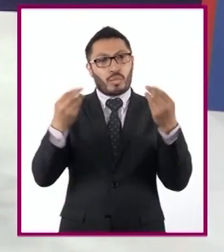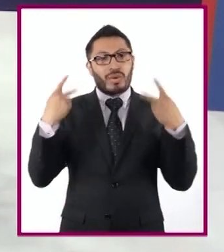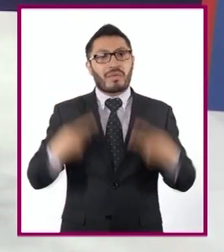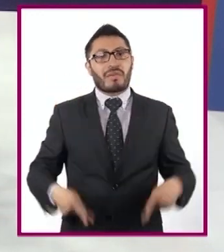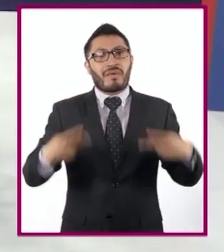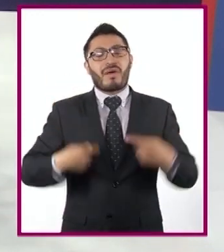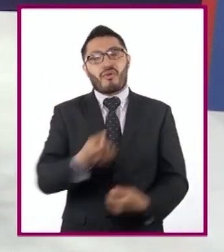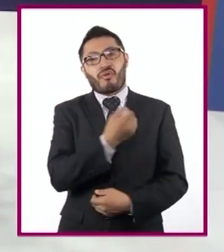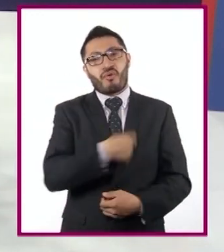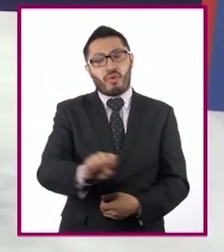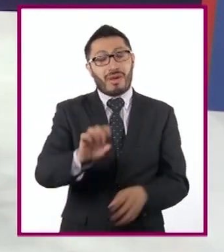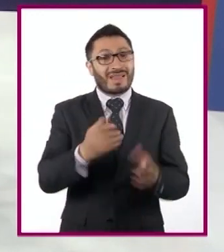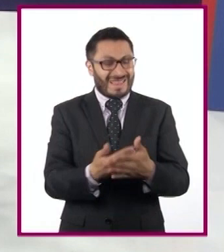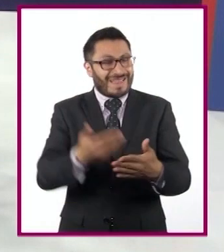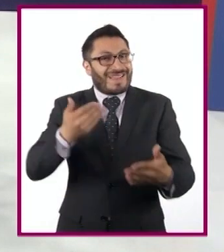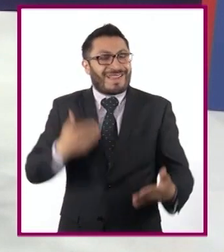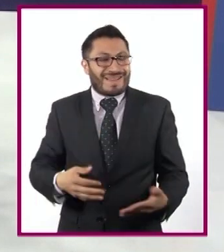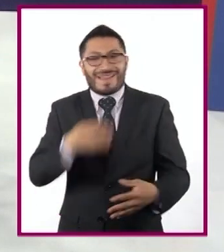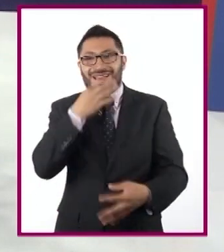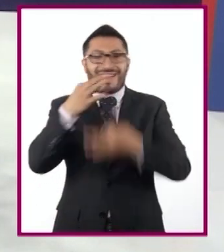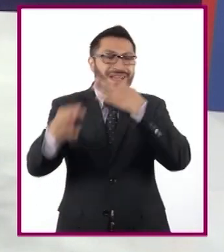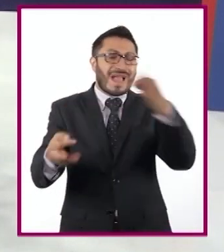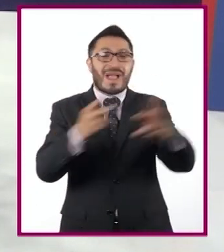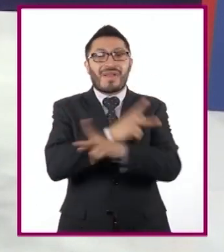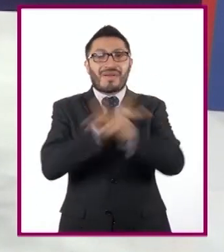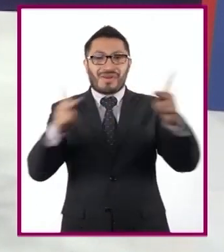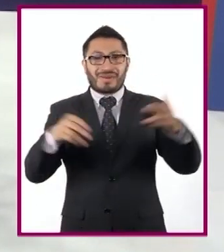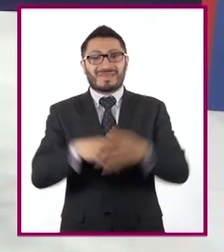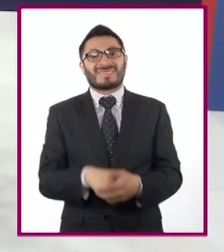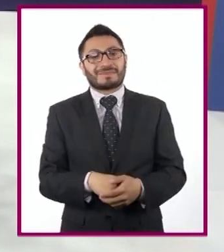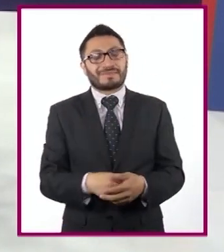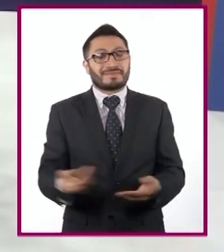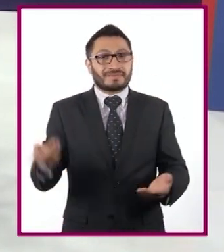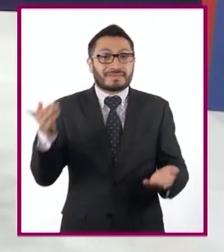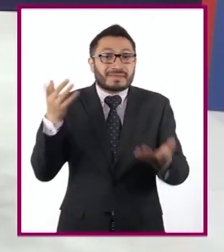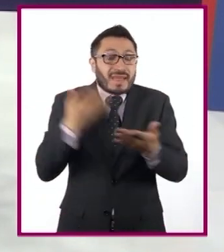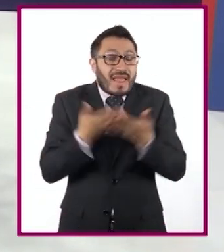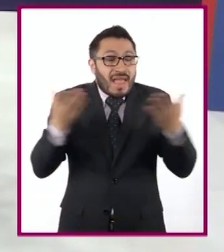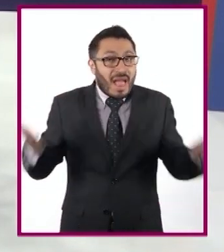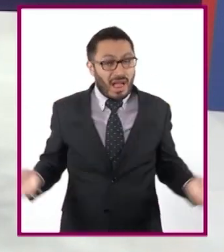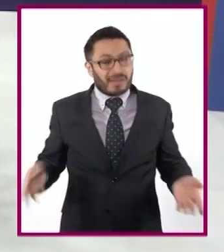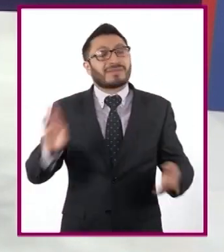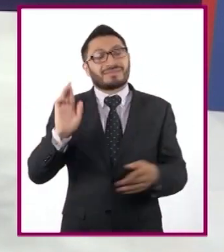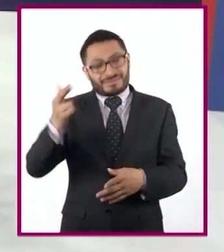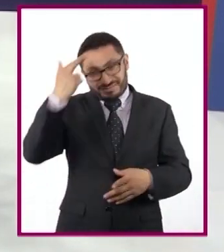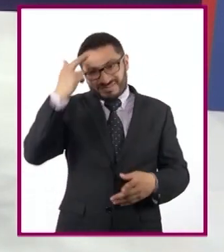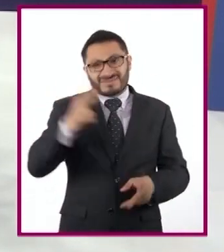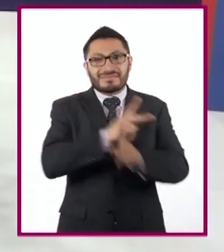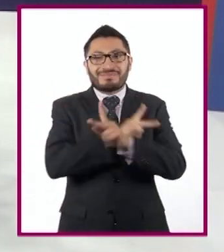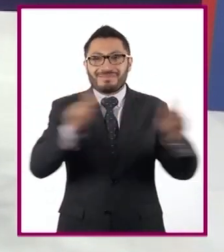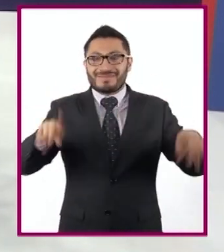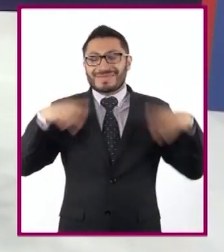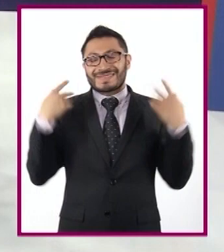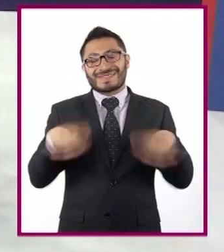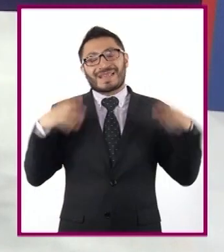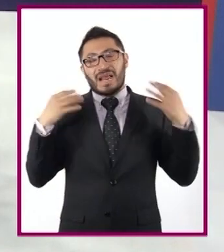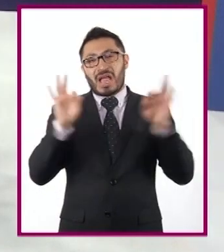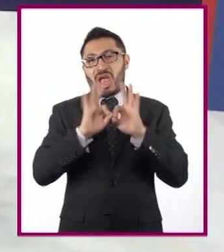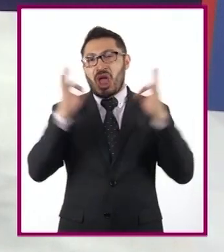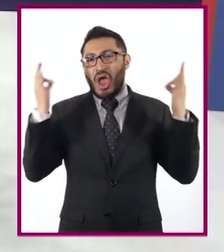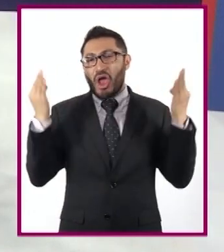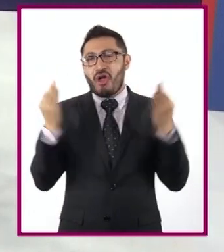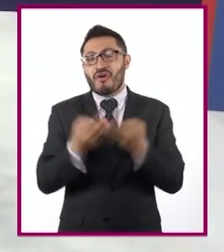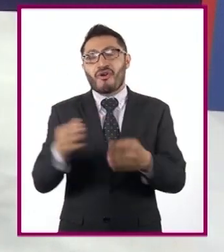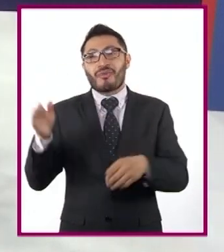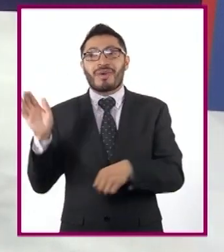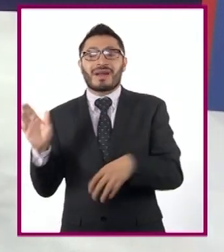artistas han estado detrás de algunos anuncios publicitarios y ahora que lo pienso, la publicidad es un medio para